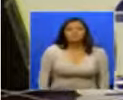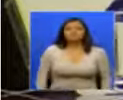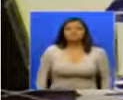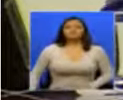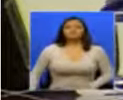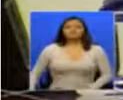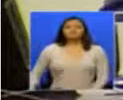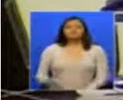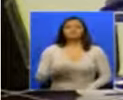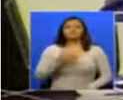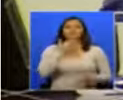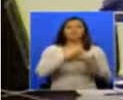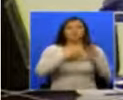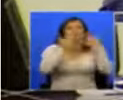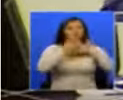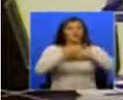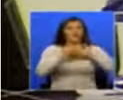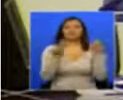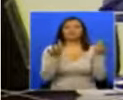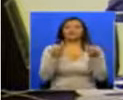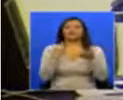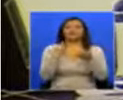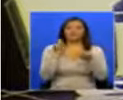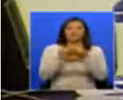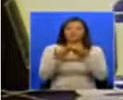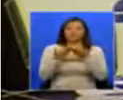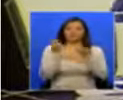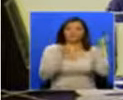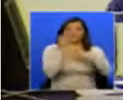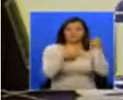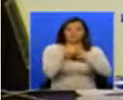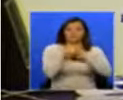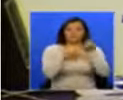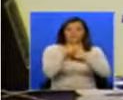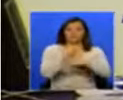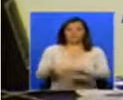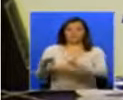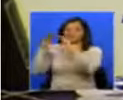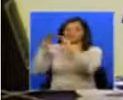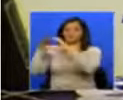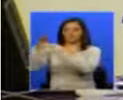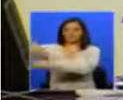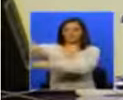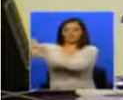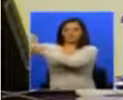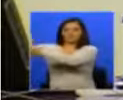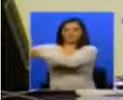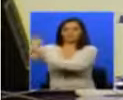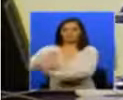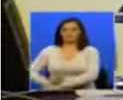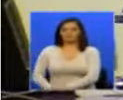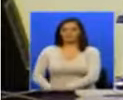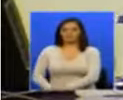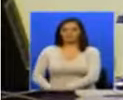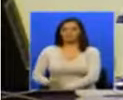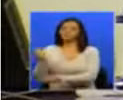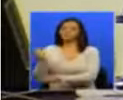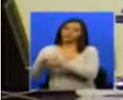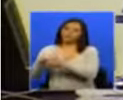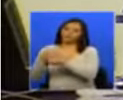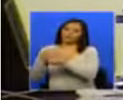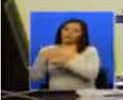pobres, maternidad gratuita, para todo eso servía el Fondo de Solidaridad y las ventas del Fondo de Solidaridad. Eso sí era una barbaridad económica,